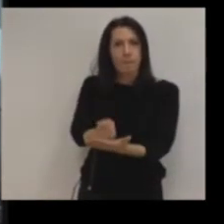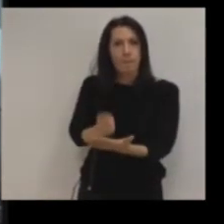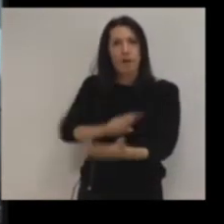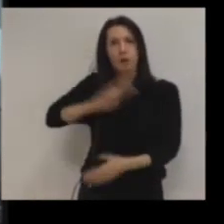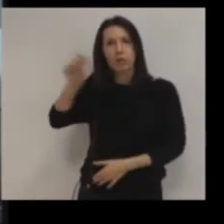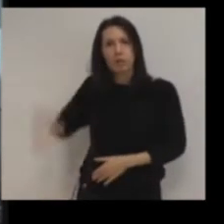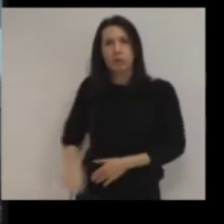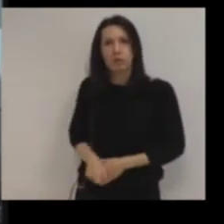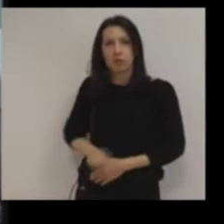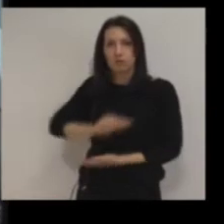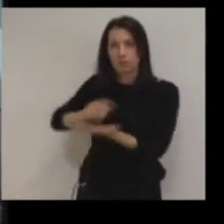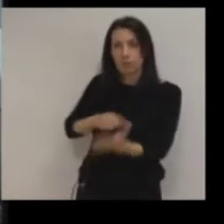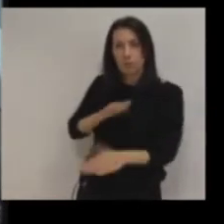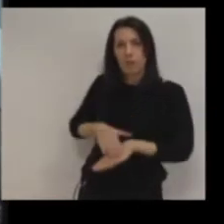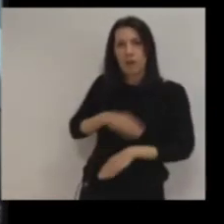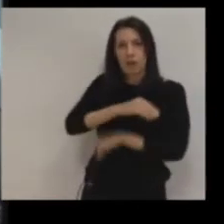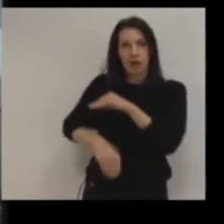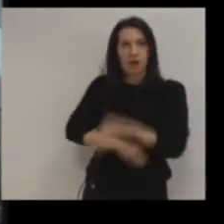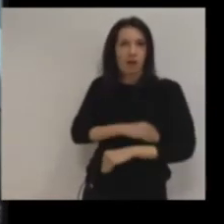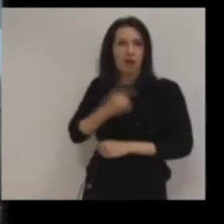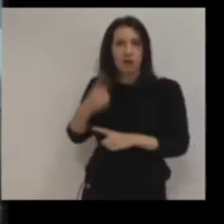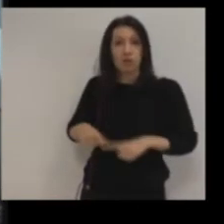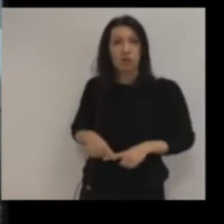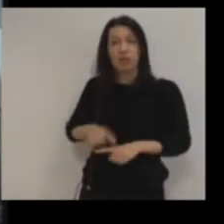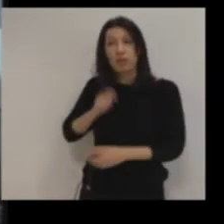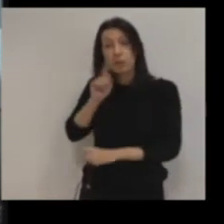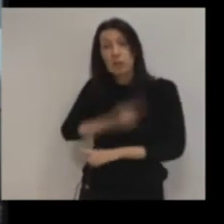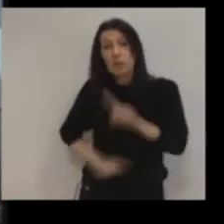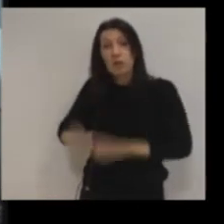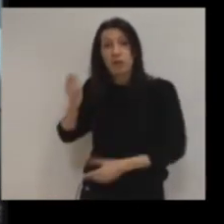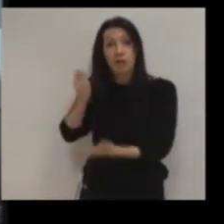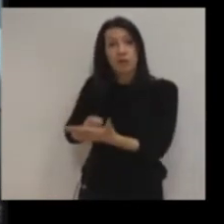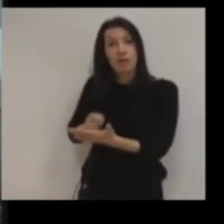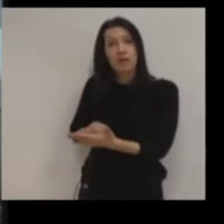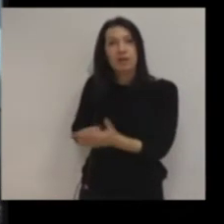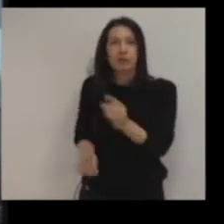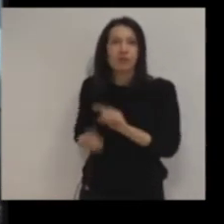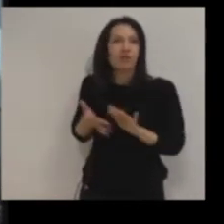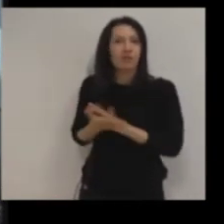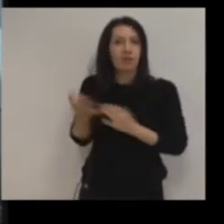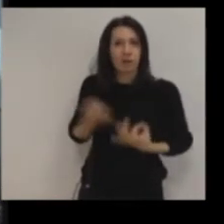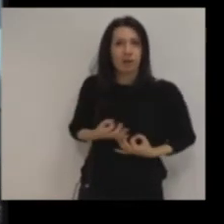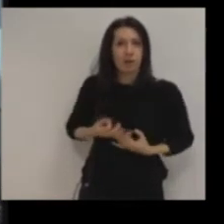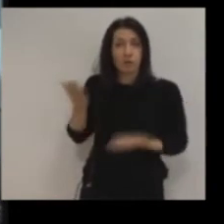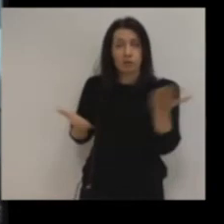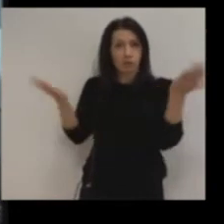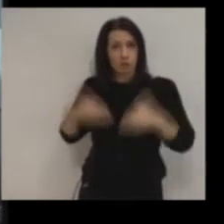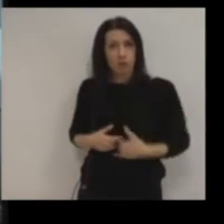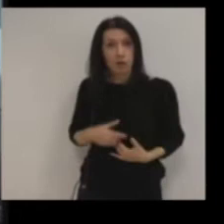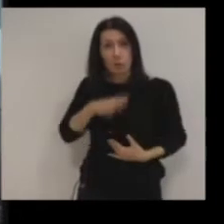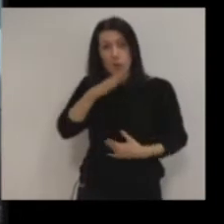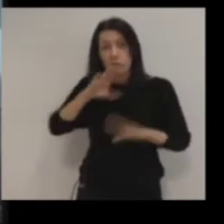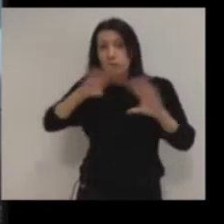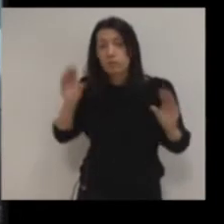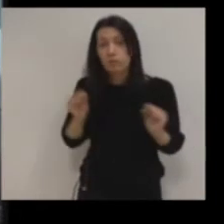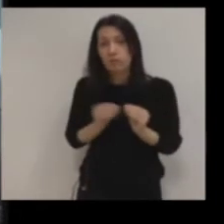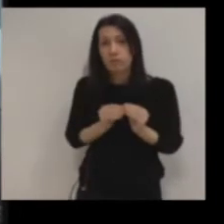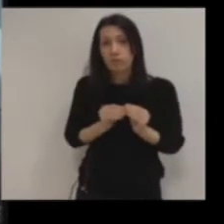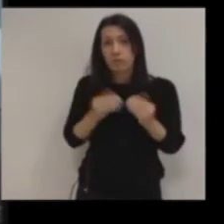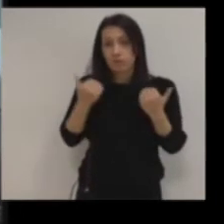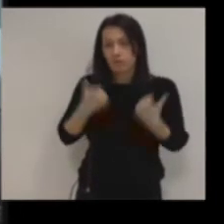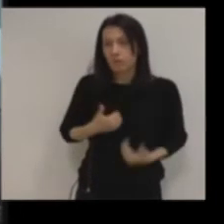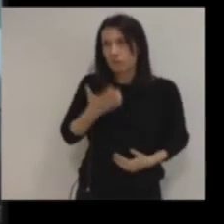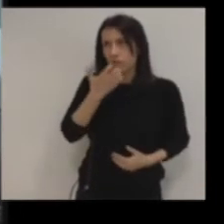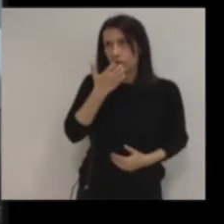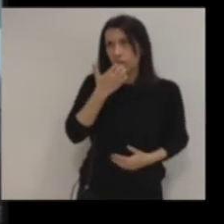esto. Y claro, el problema es que ese pagarle a alguien genera una injusticia simplemente. Porque al final, claro, o sea,